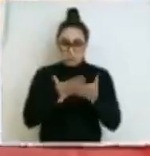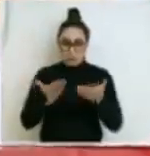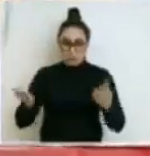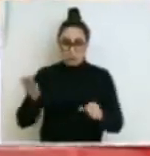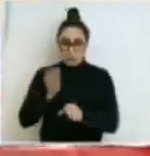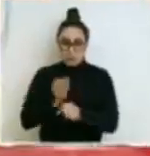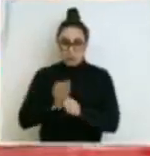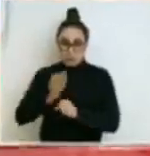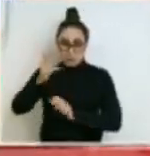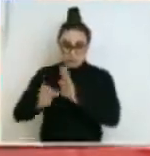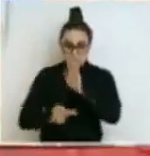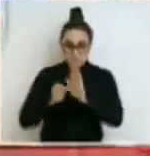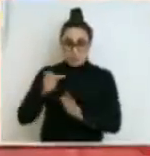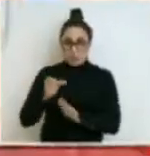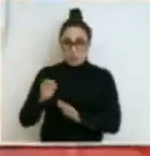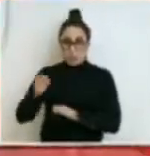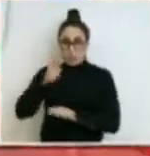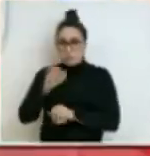una vez más